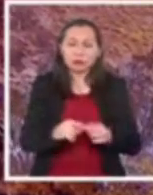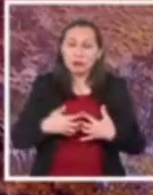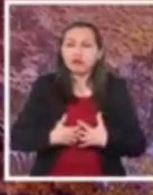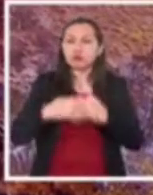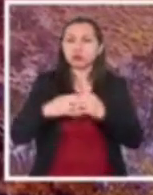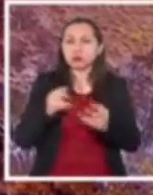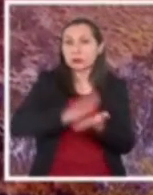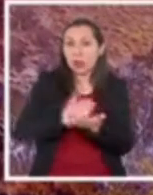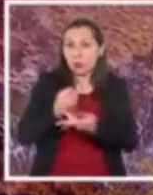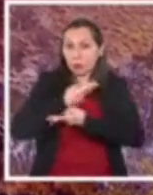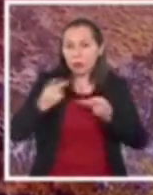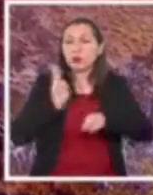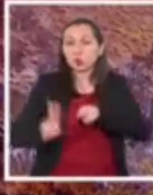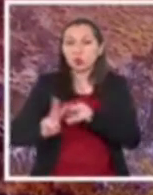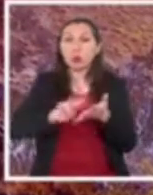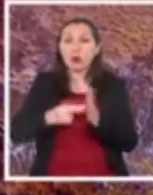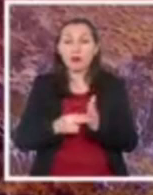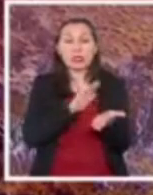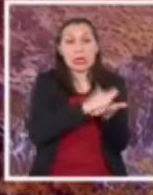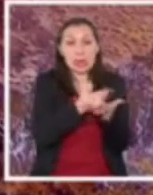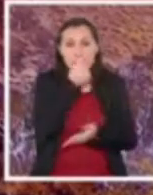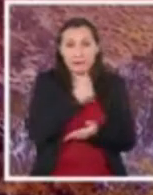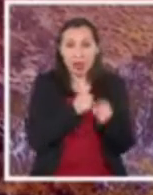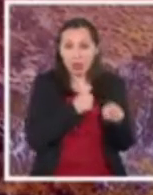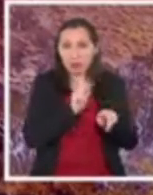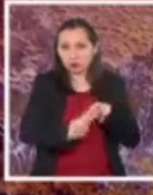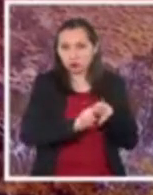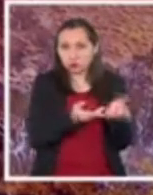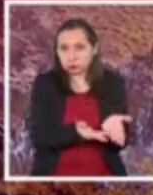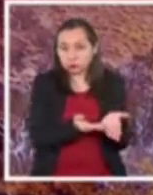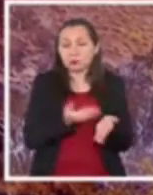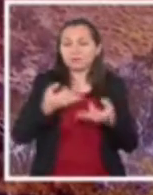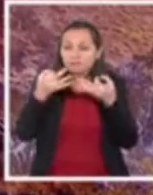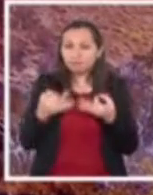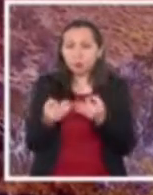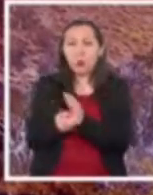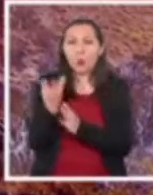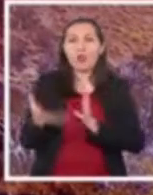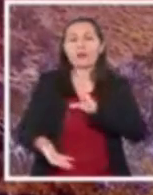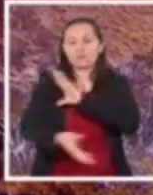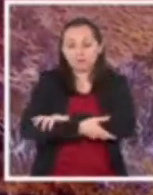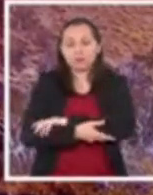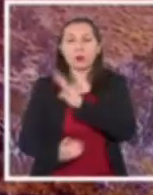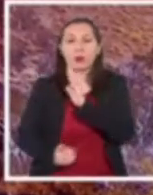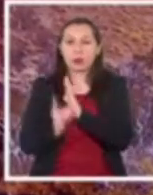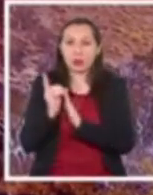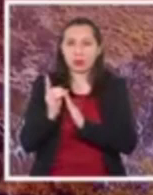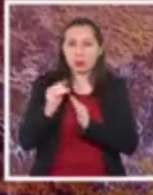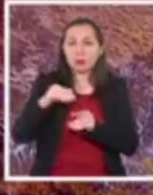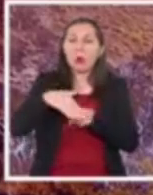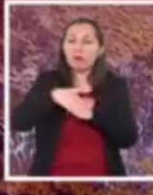la salud pública y solucionar la crisis de la salud privada tener En definitiva un nuevo pacto de desarrollo que